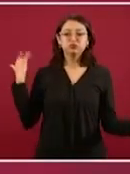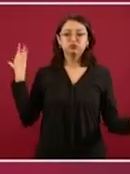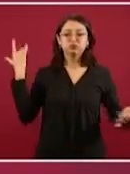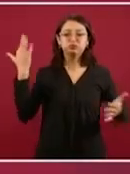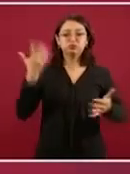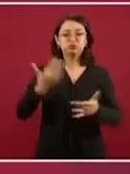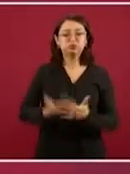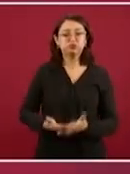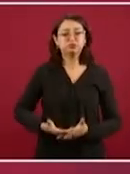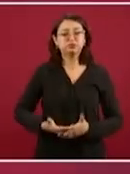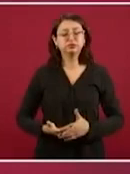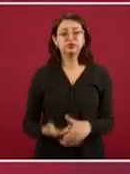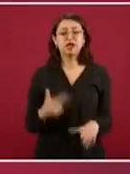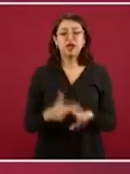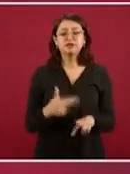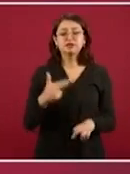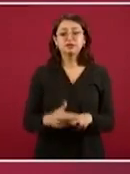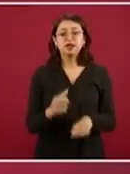¿Qué?